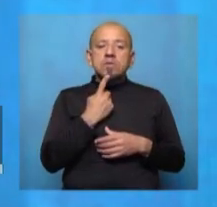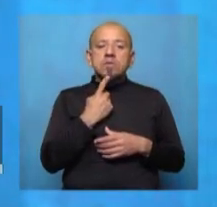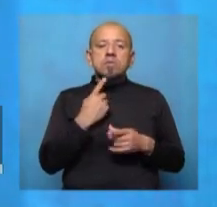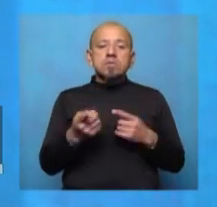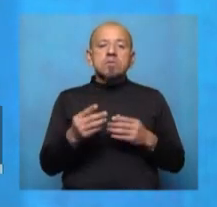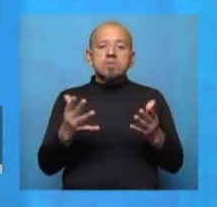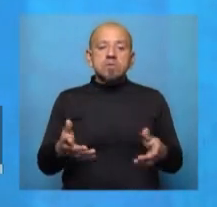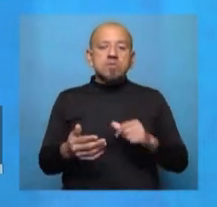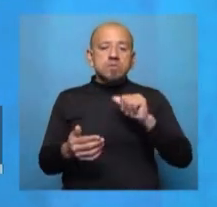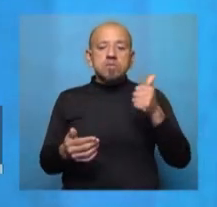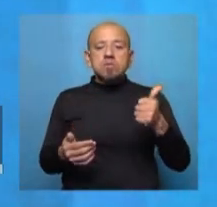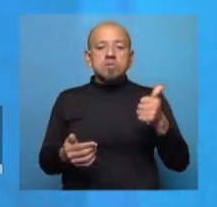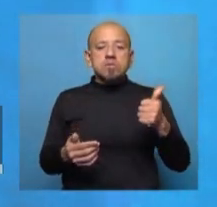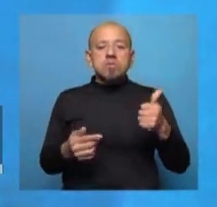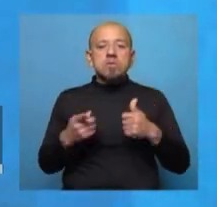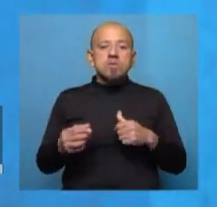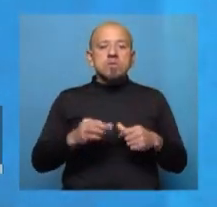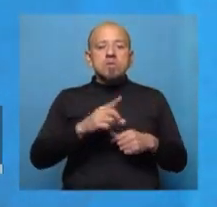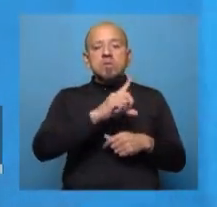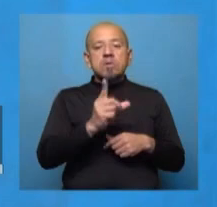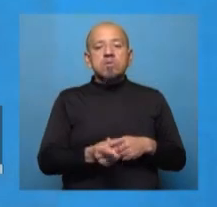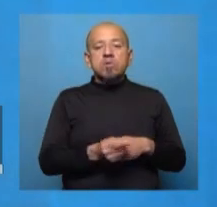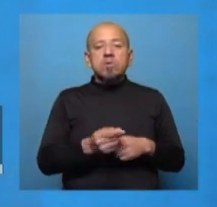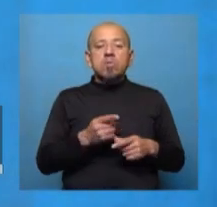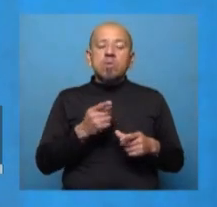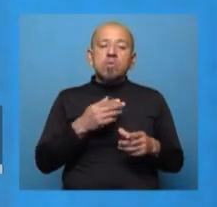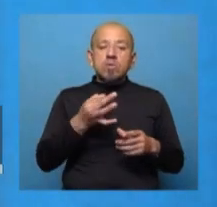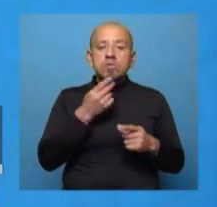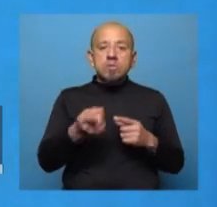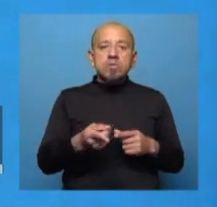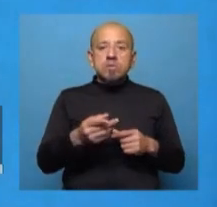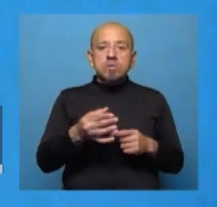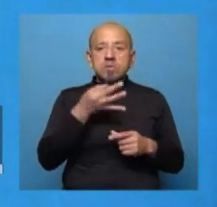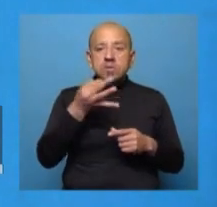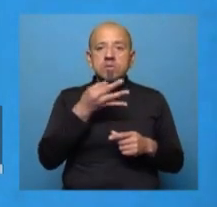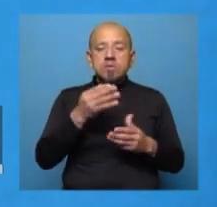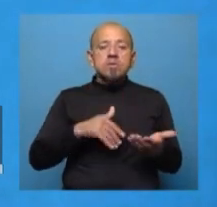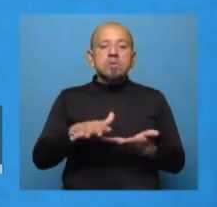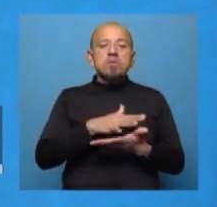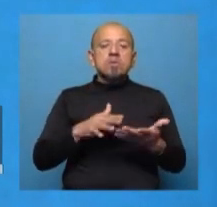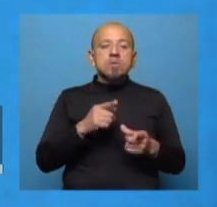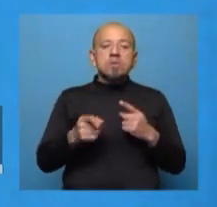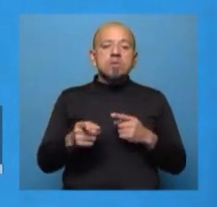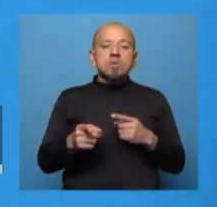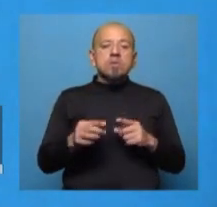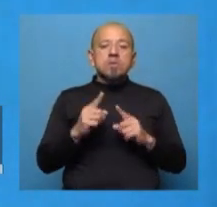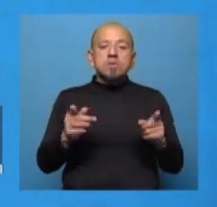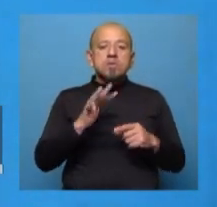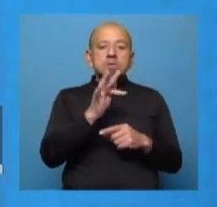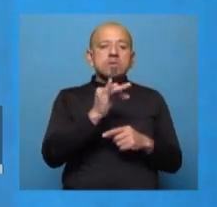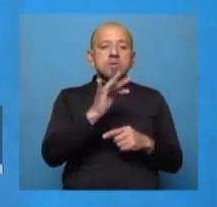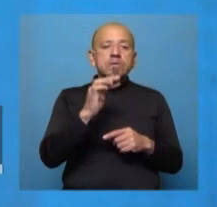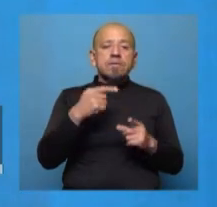en una victoria la conmebol tradujo o informó una situación que finalmente la FIFA no